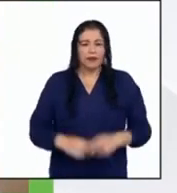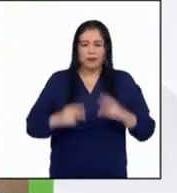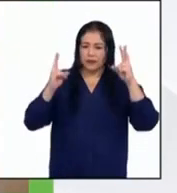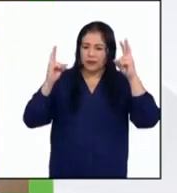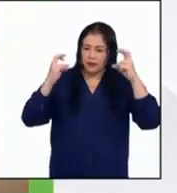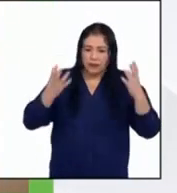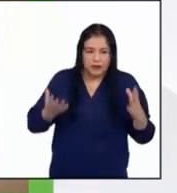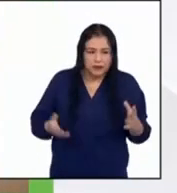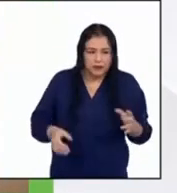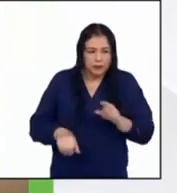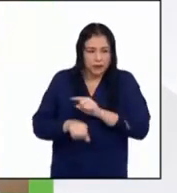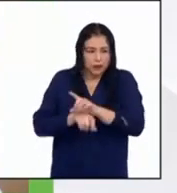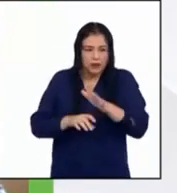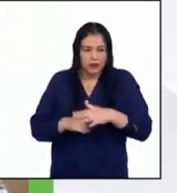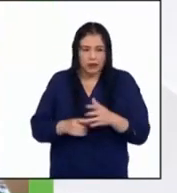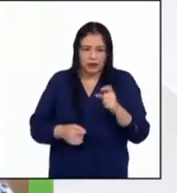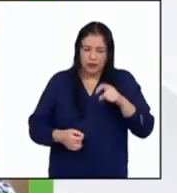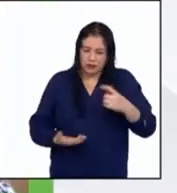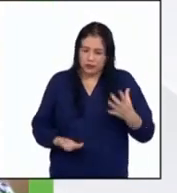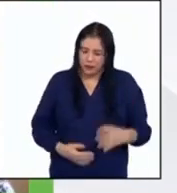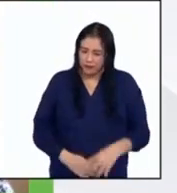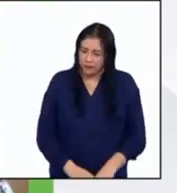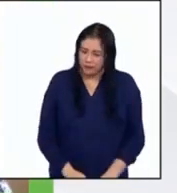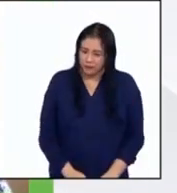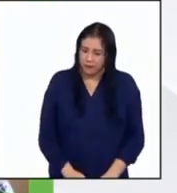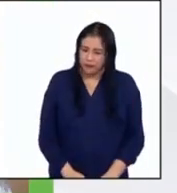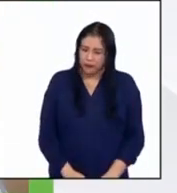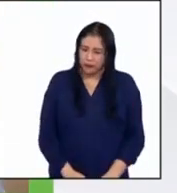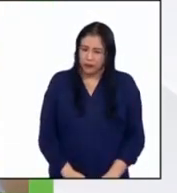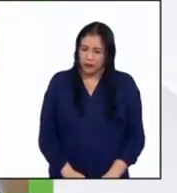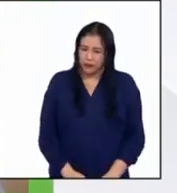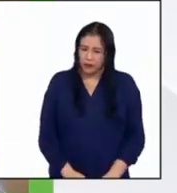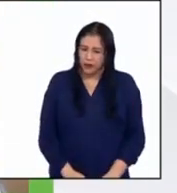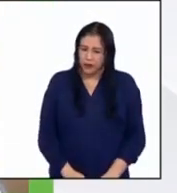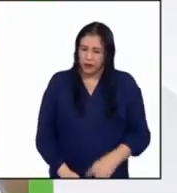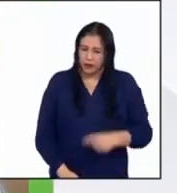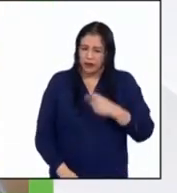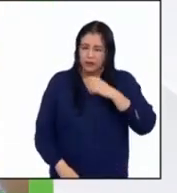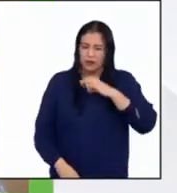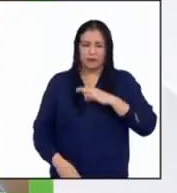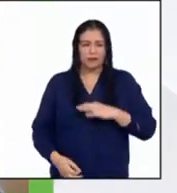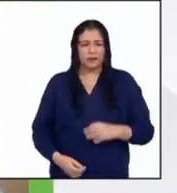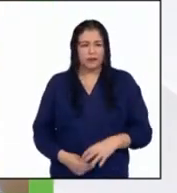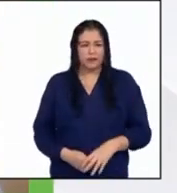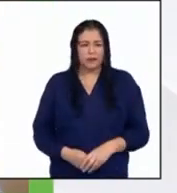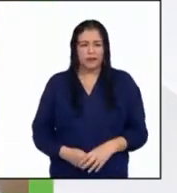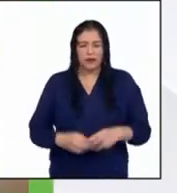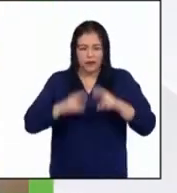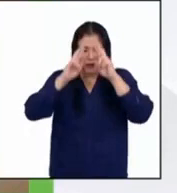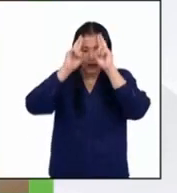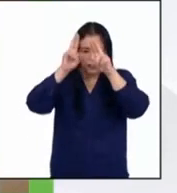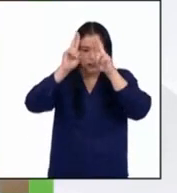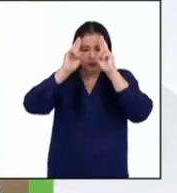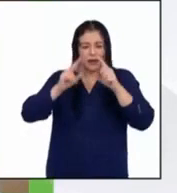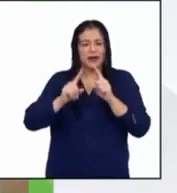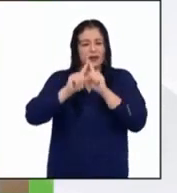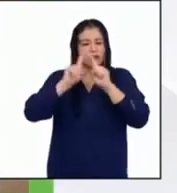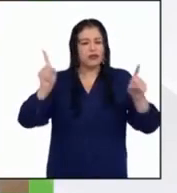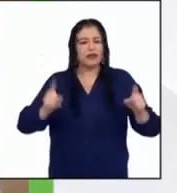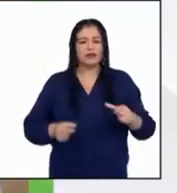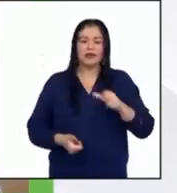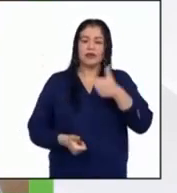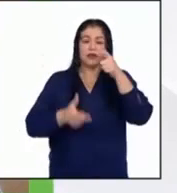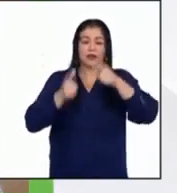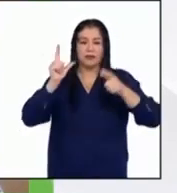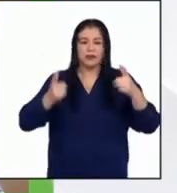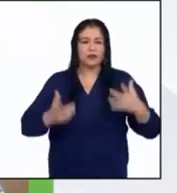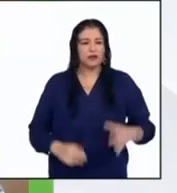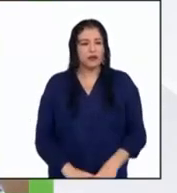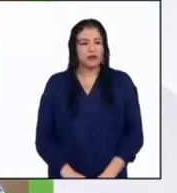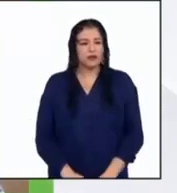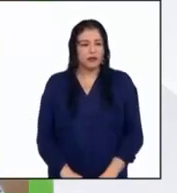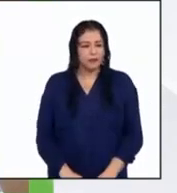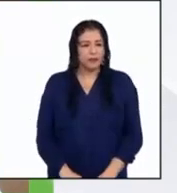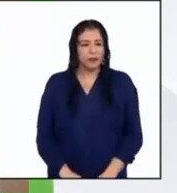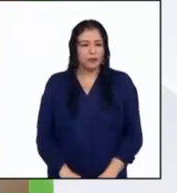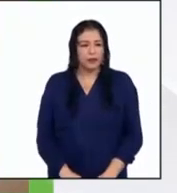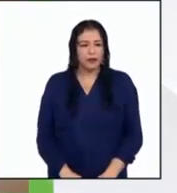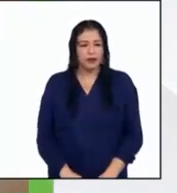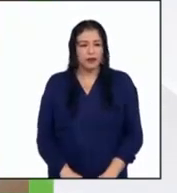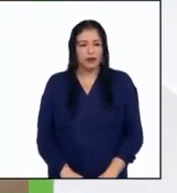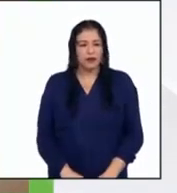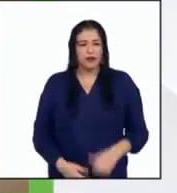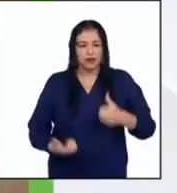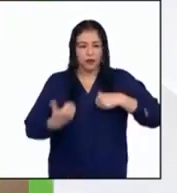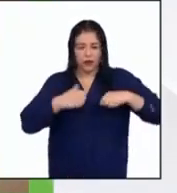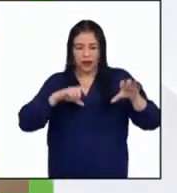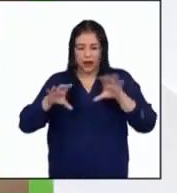bullying, implica empatía, implica ponernos en el lugar del otro y respetar las diferencias de los demás.